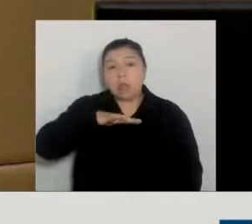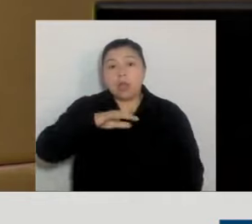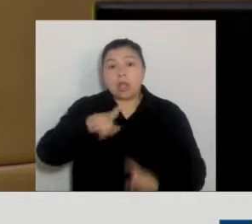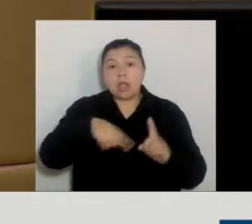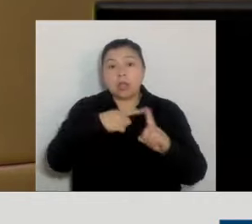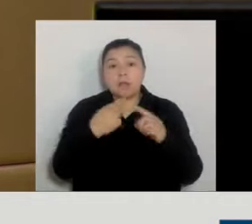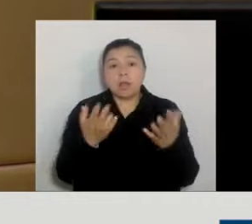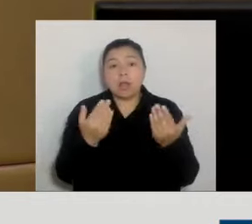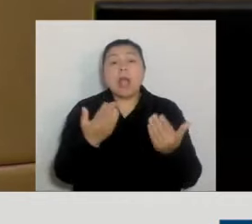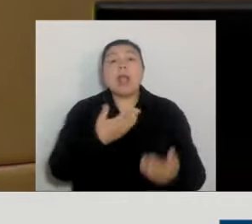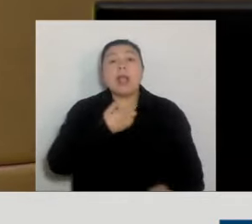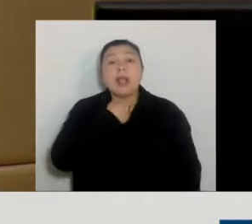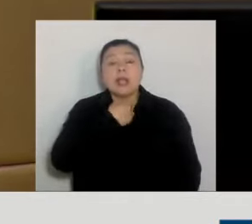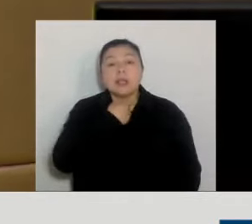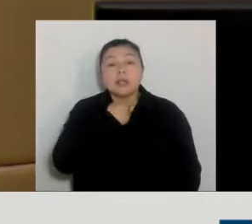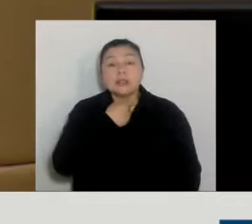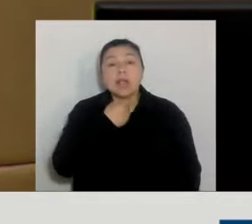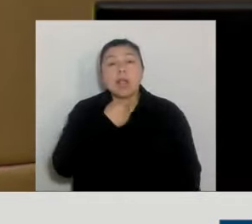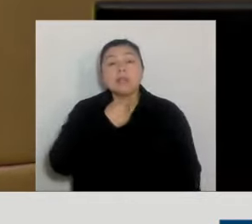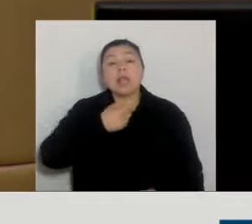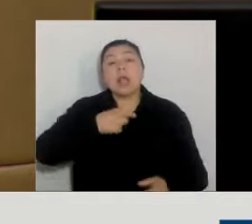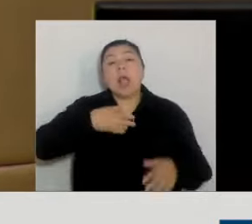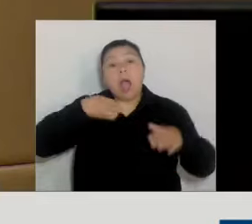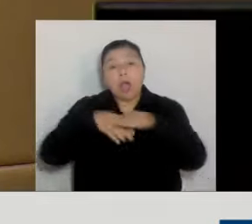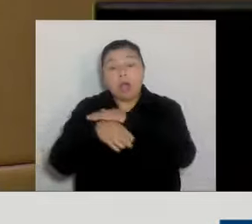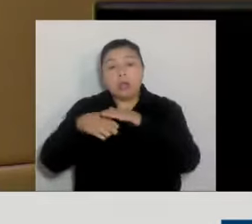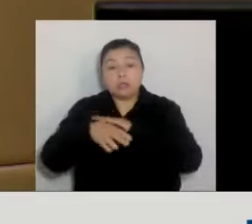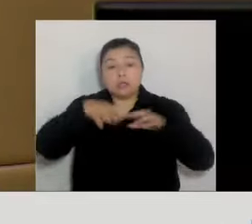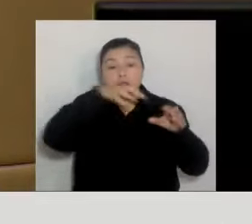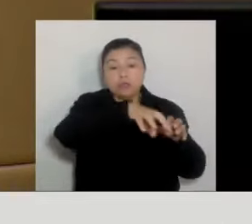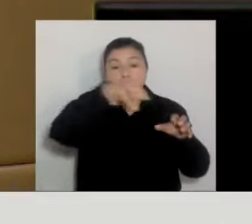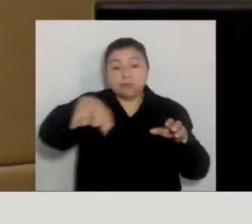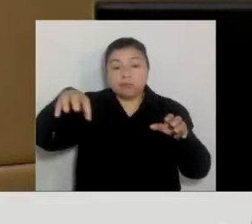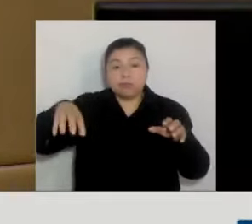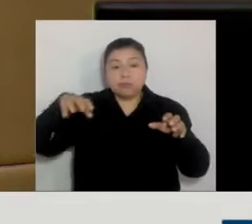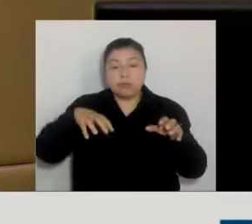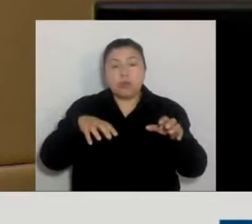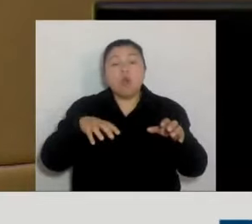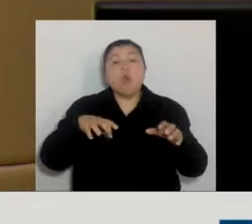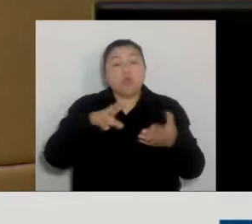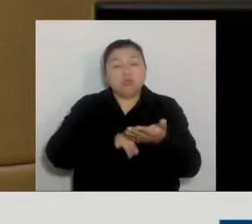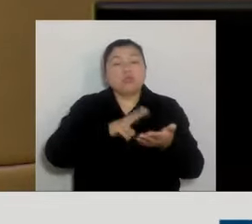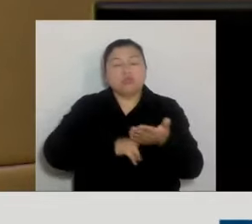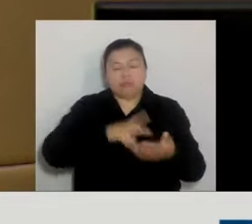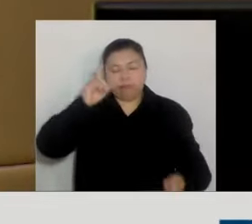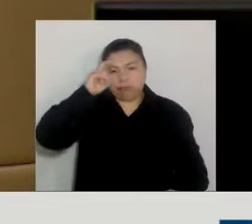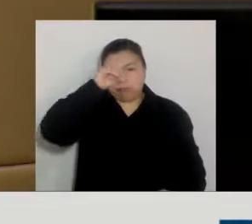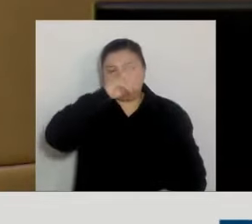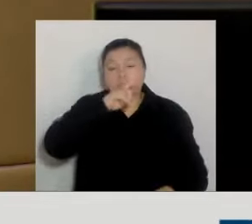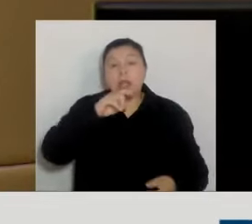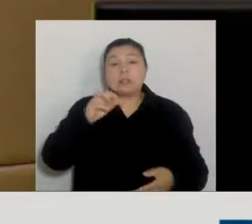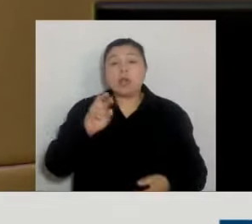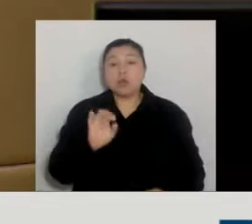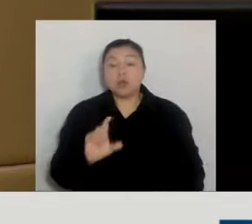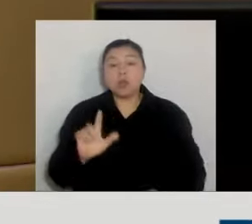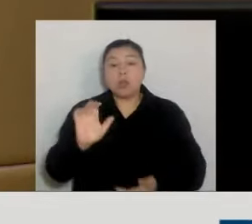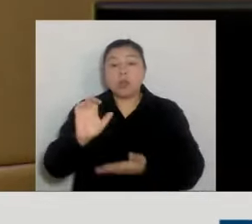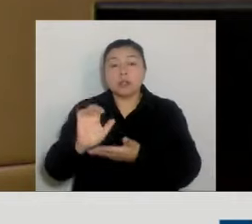garantizar el acceso a territorios que se encuentran en una realidad crítica hacen que el rol del estado en materia de